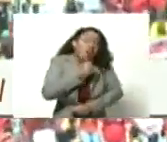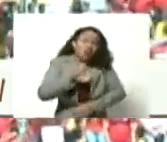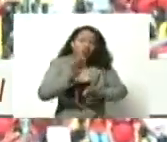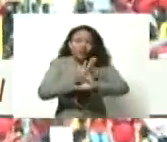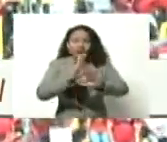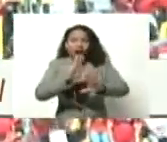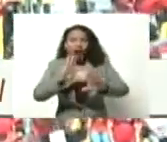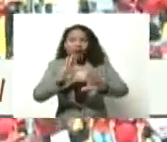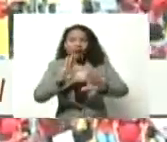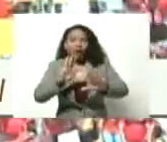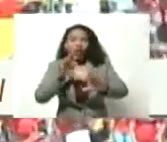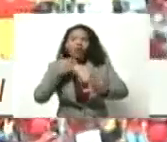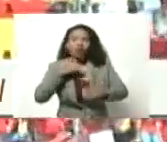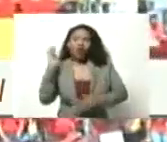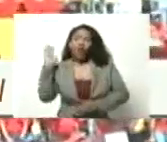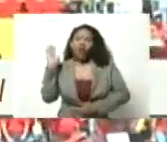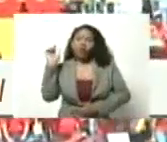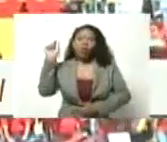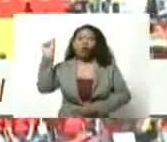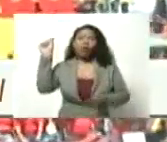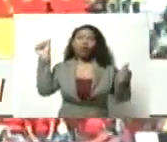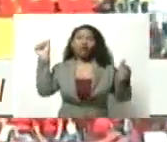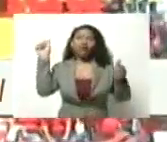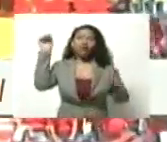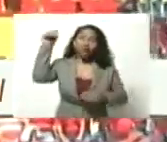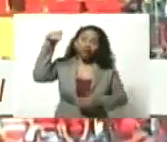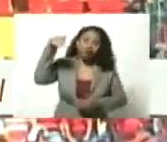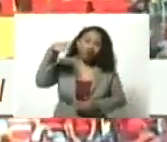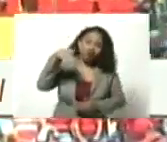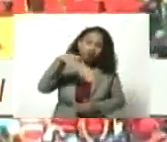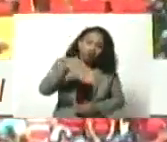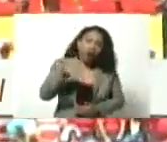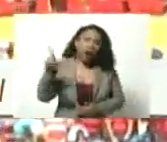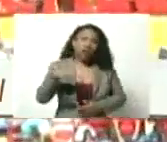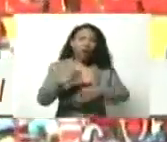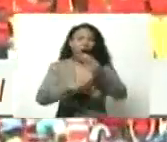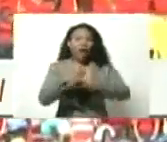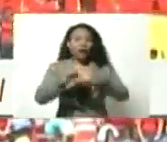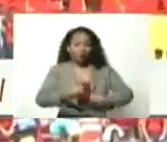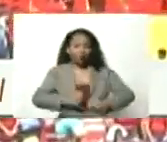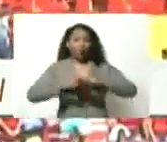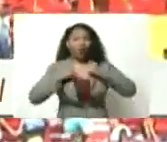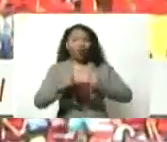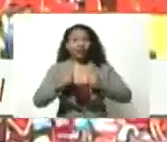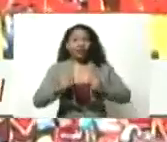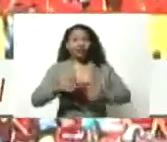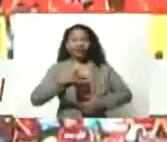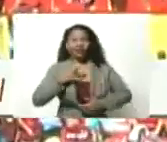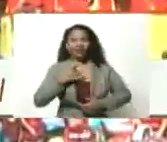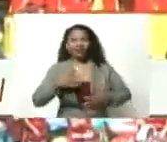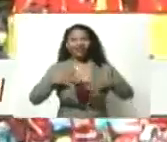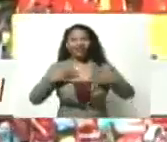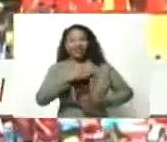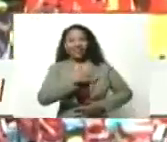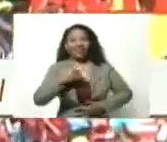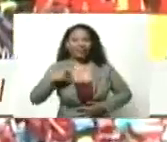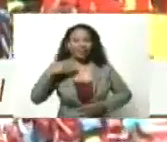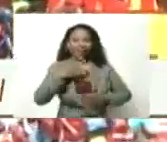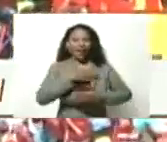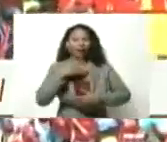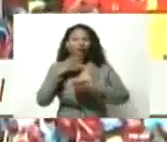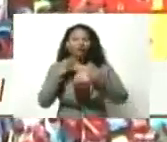dicho venimos en bajada es la verdad Y eso nos da fuerza y nos da mucha muchos deseos de seguir luchando